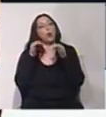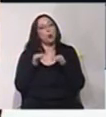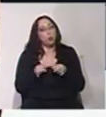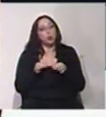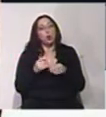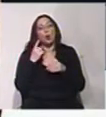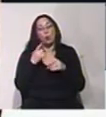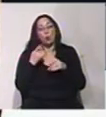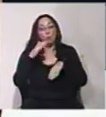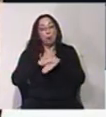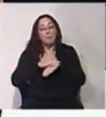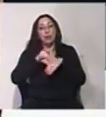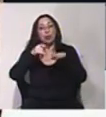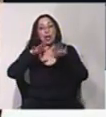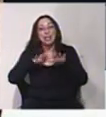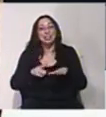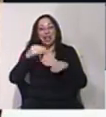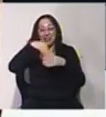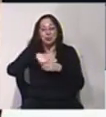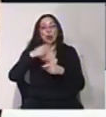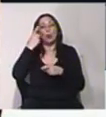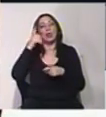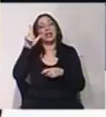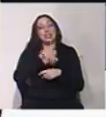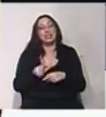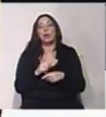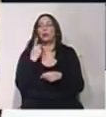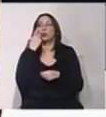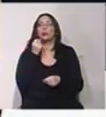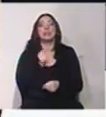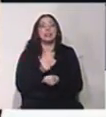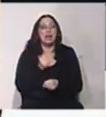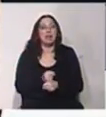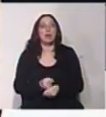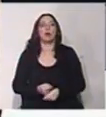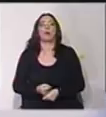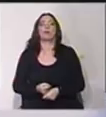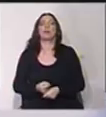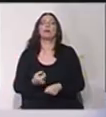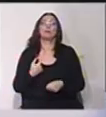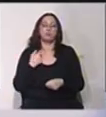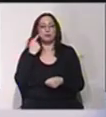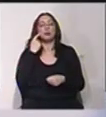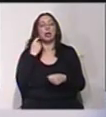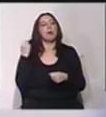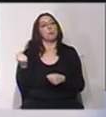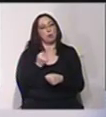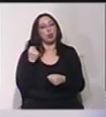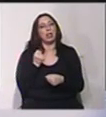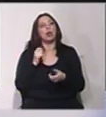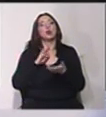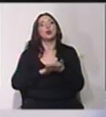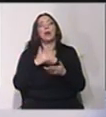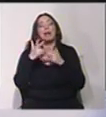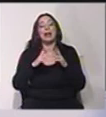pasa un acontecimiento de esto, en un liceo, en un trabajo, me parece que es importante. Sobre todo hablarlo